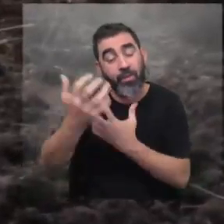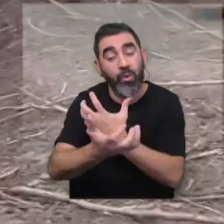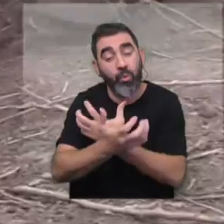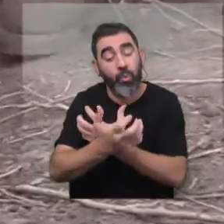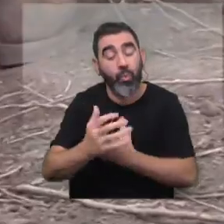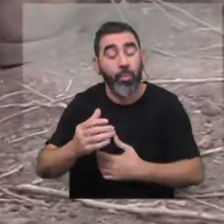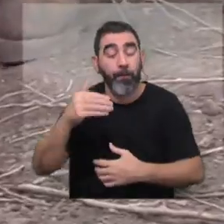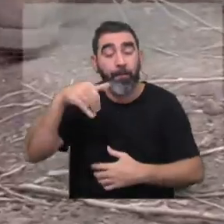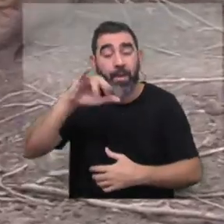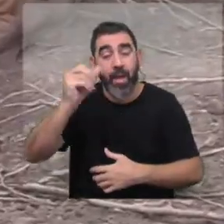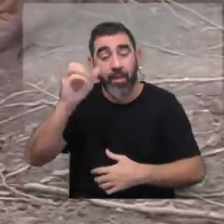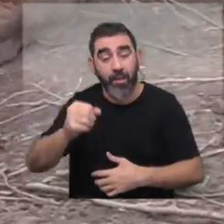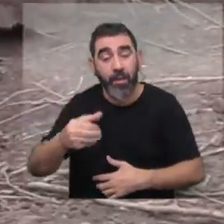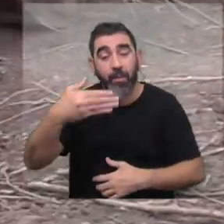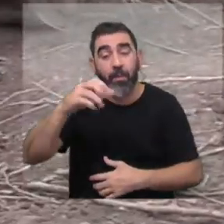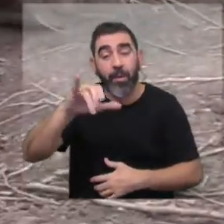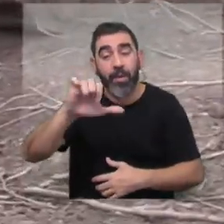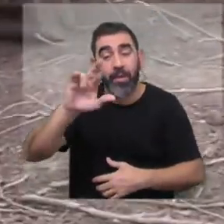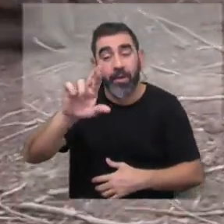Fernando Miranda y Eduardo